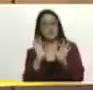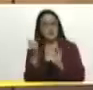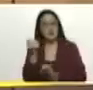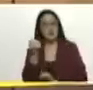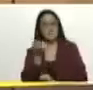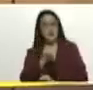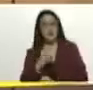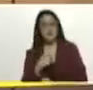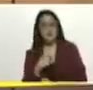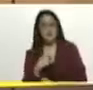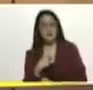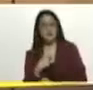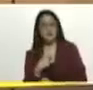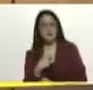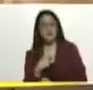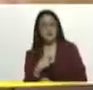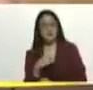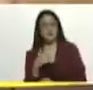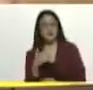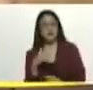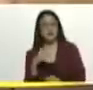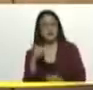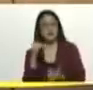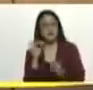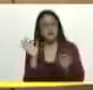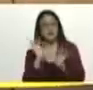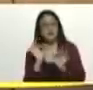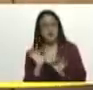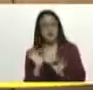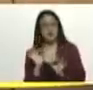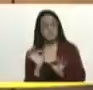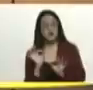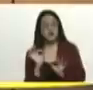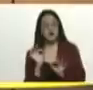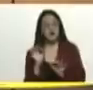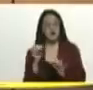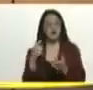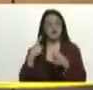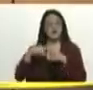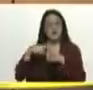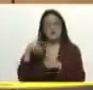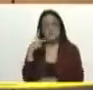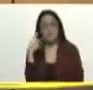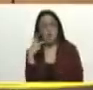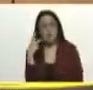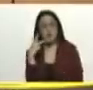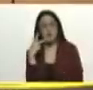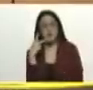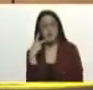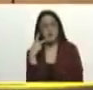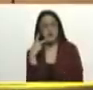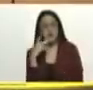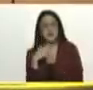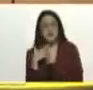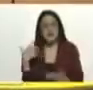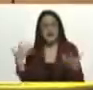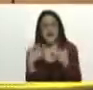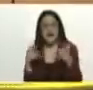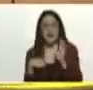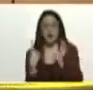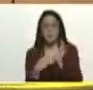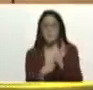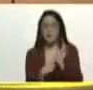2018, año 19, el intento de imponer autoridades paralelas en el país y de llevarnos como una guerra civil,